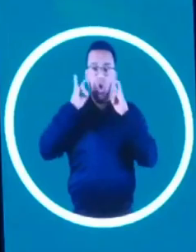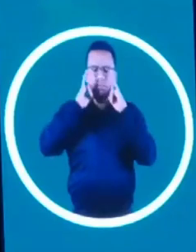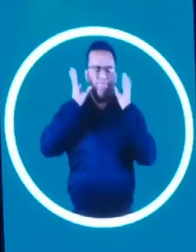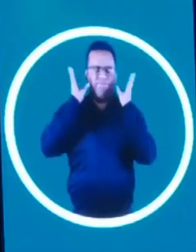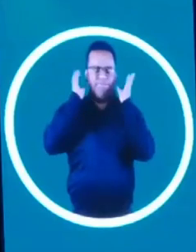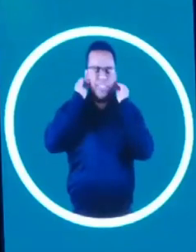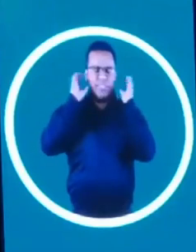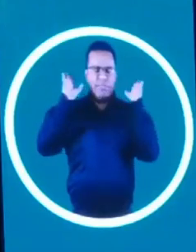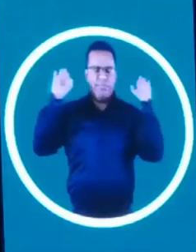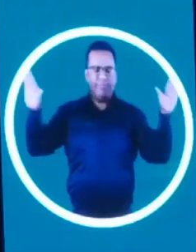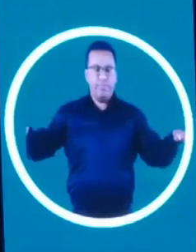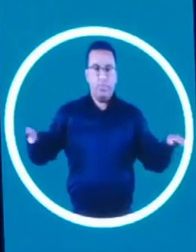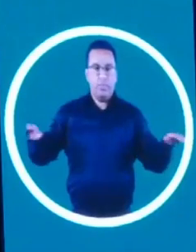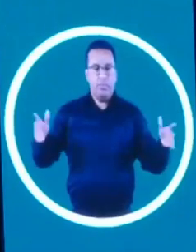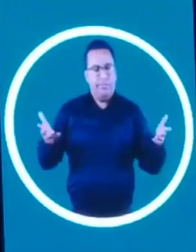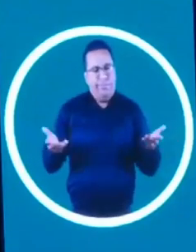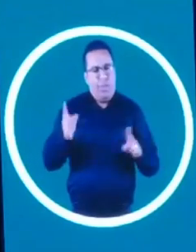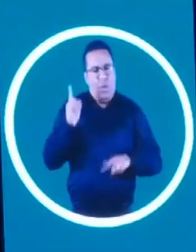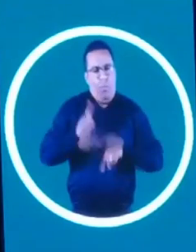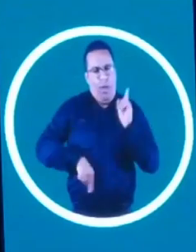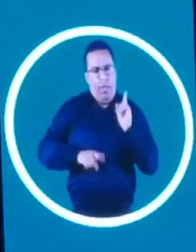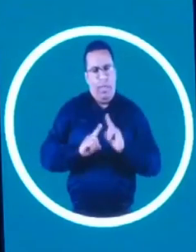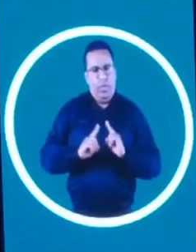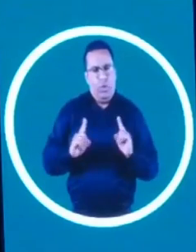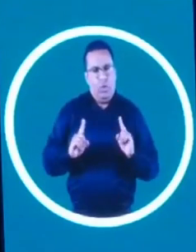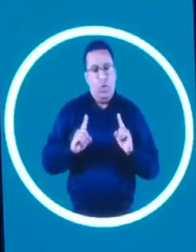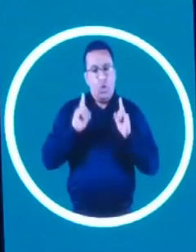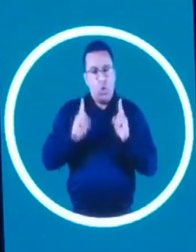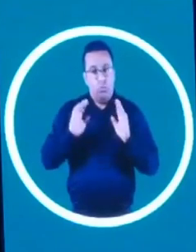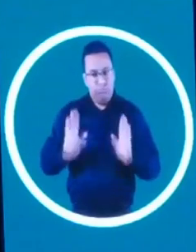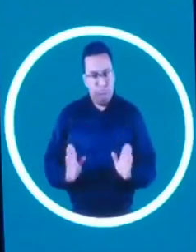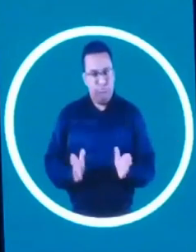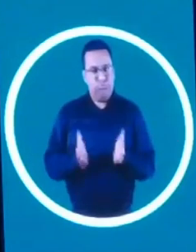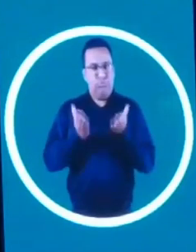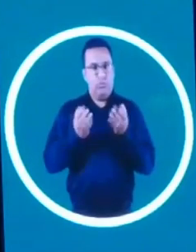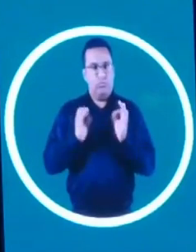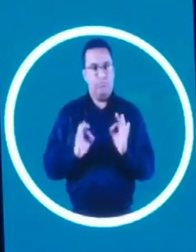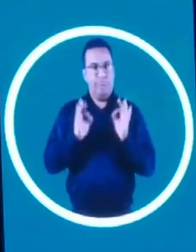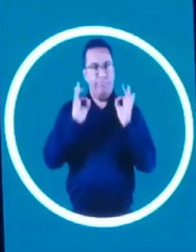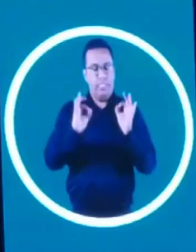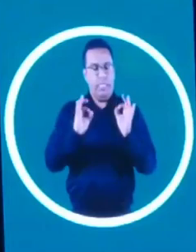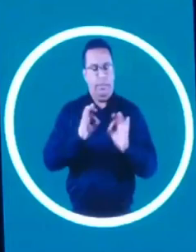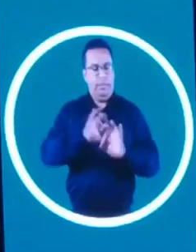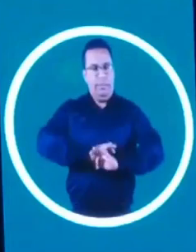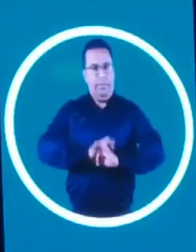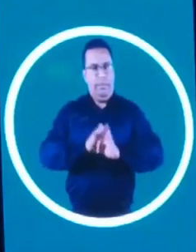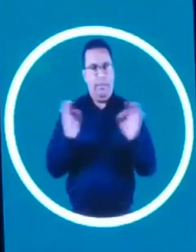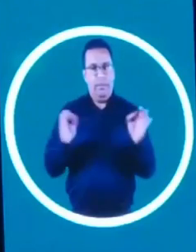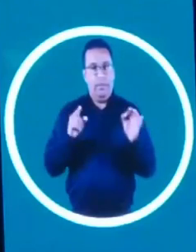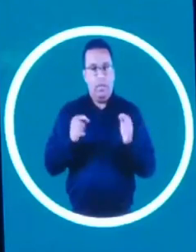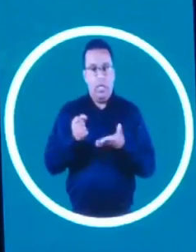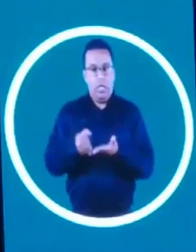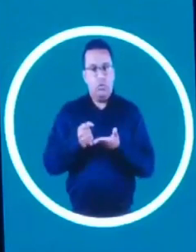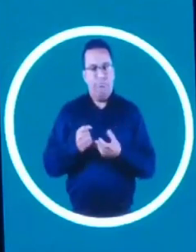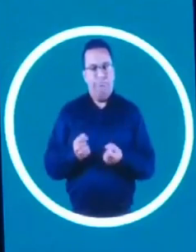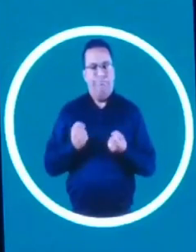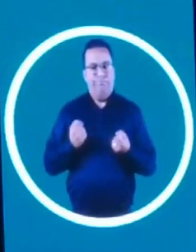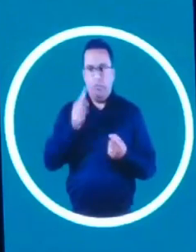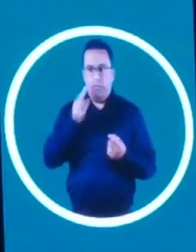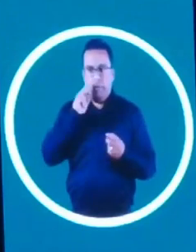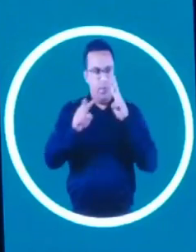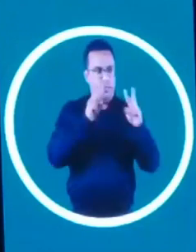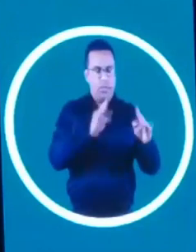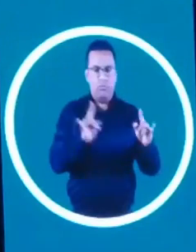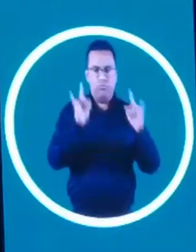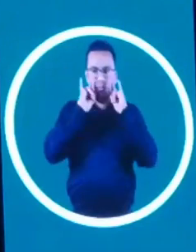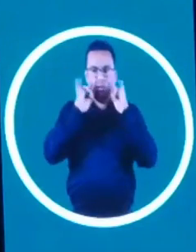permitir encontrar caminos posibles de prosperidad económica y social, como aquí se ha dicho.